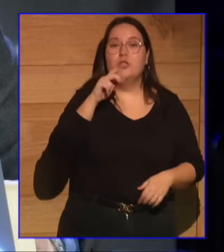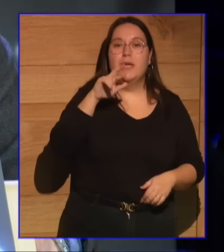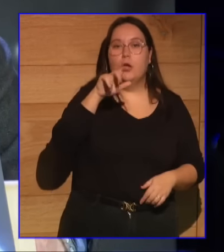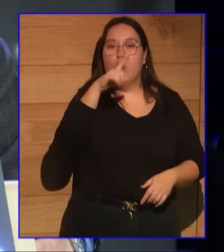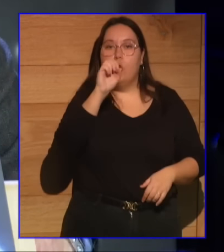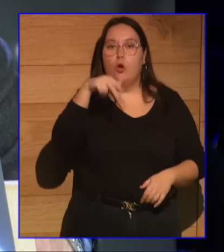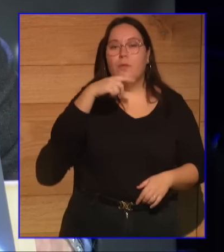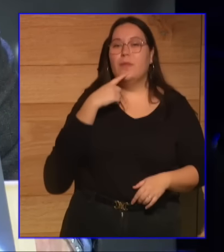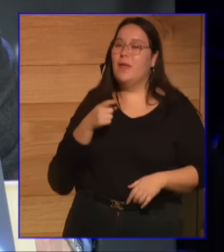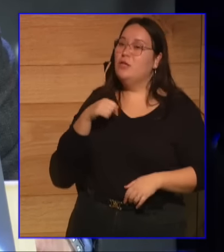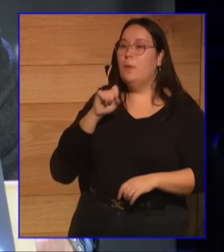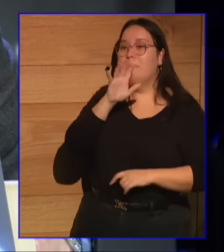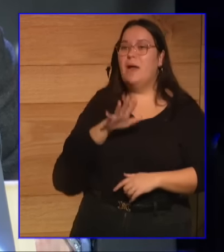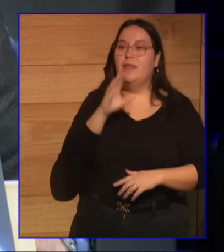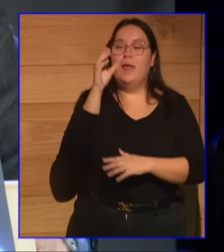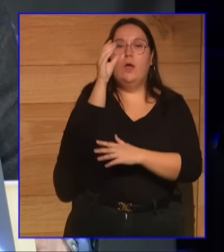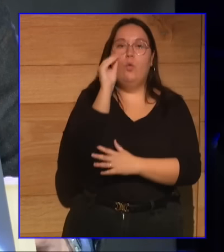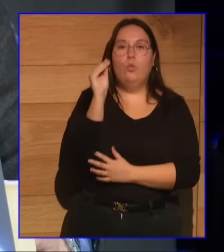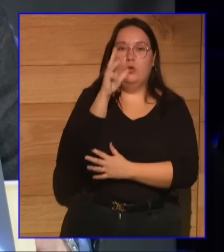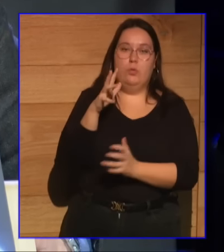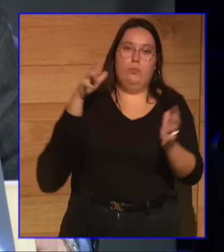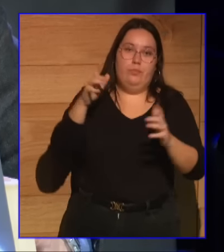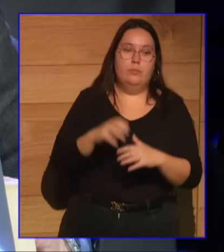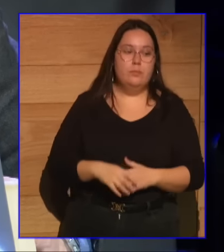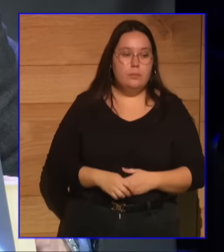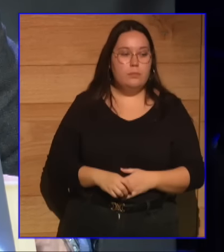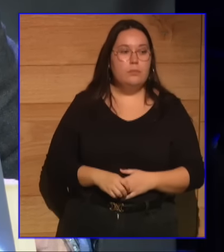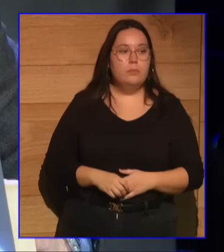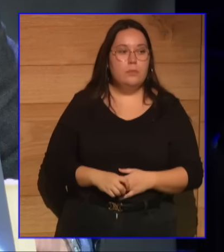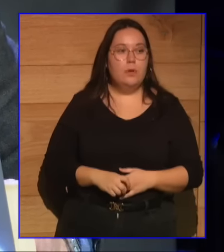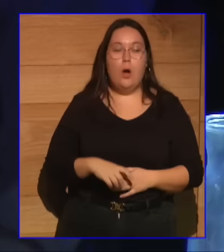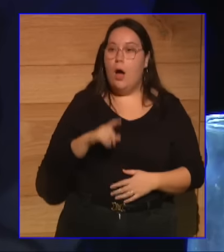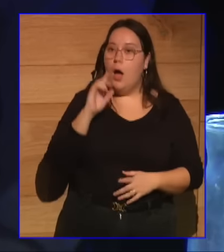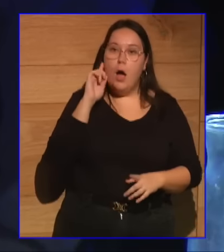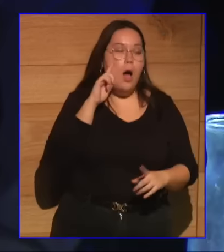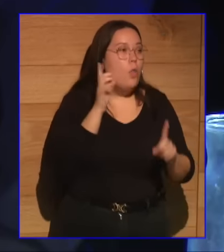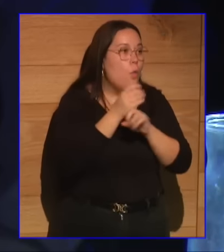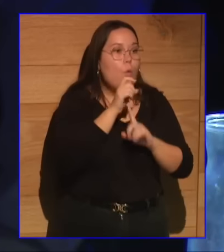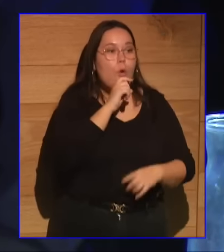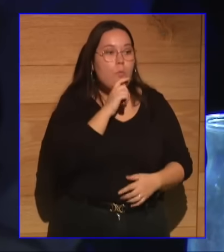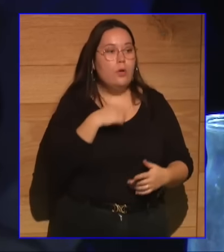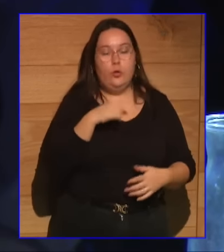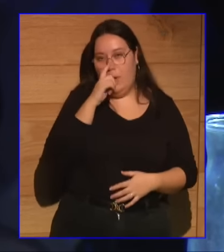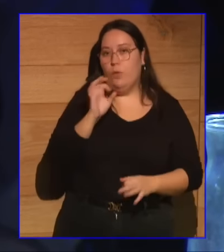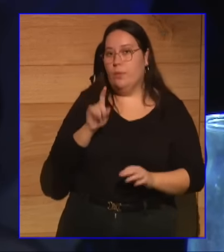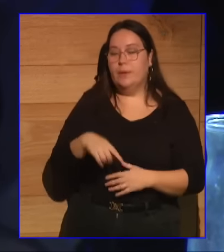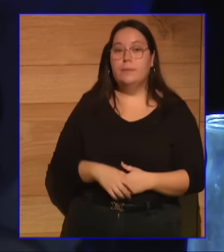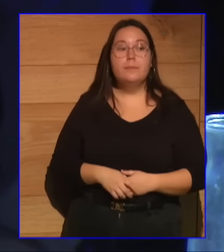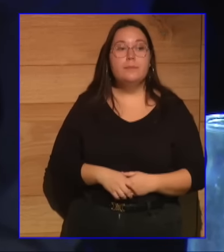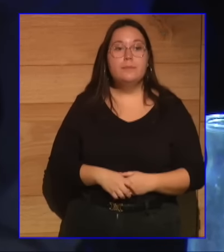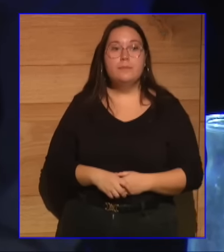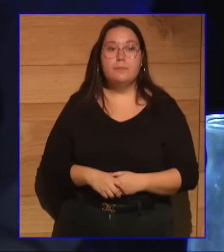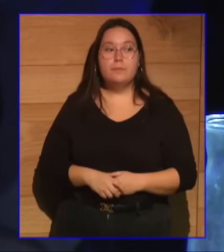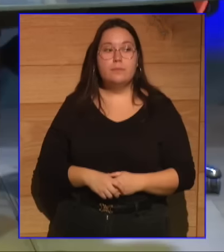esto yo creo que es un Triceratops, Watson. Y en su propio... ¿Cómo ha podido adivinarlo, Sherlock? Me acuerdo de eso. Y en su propio